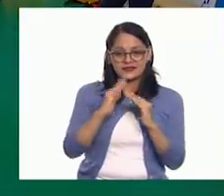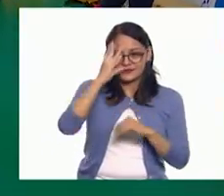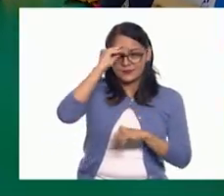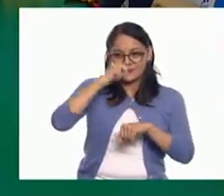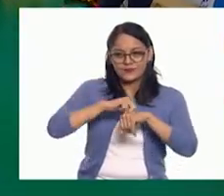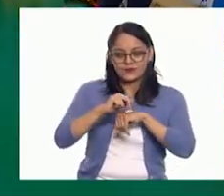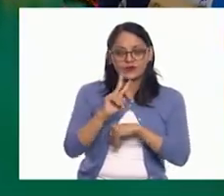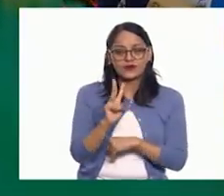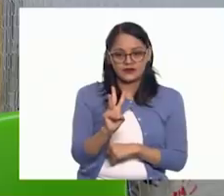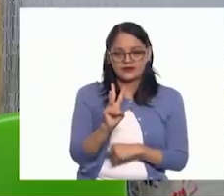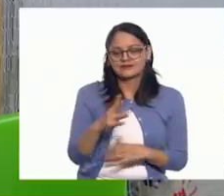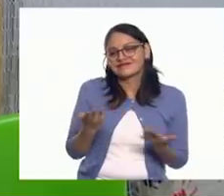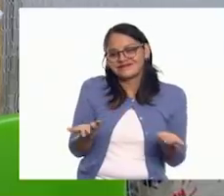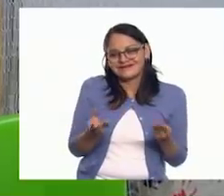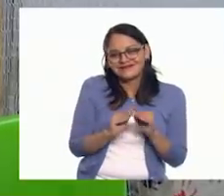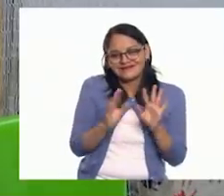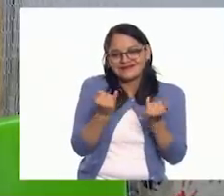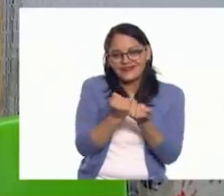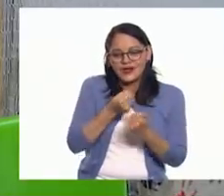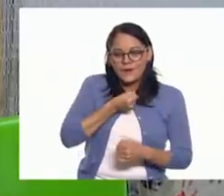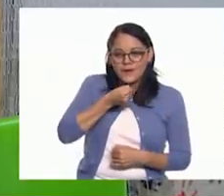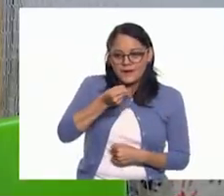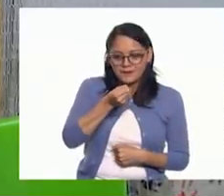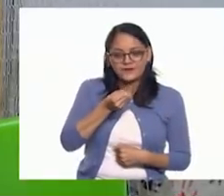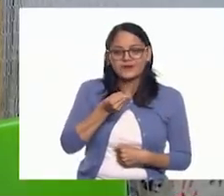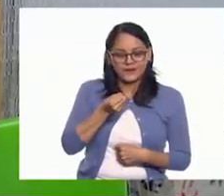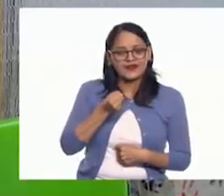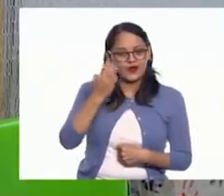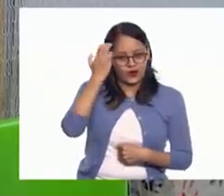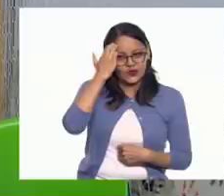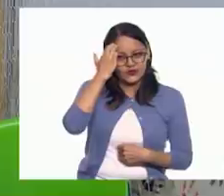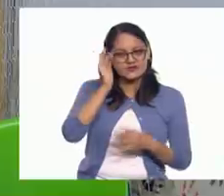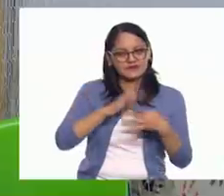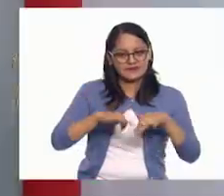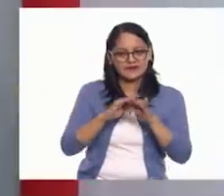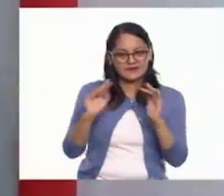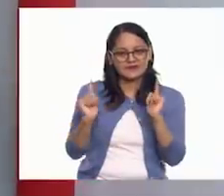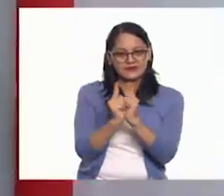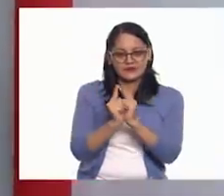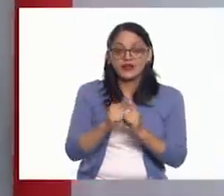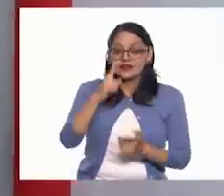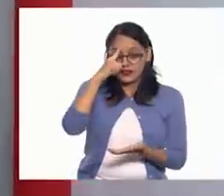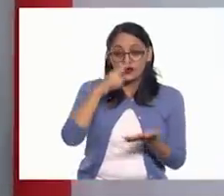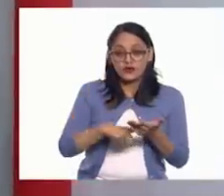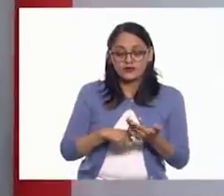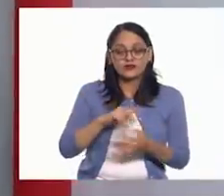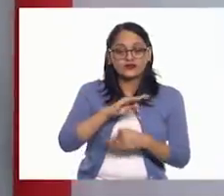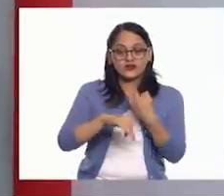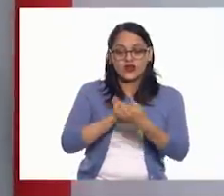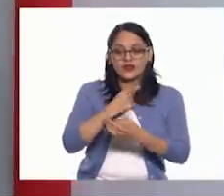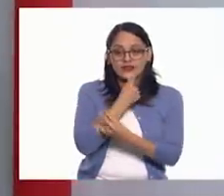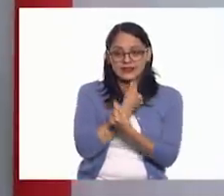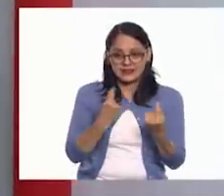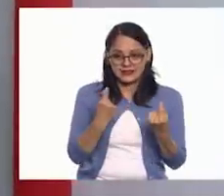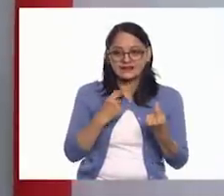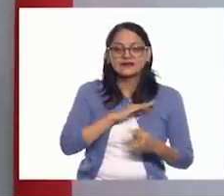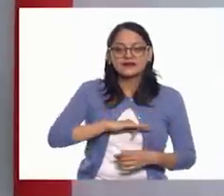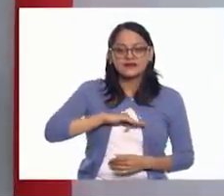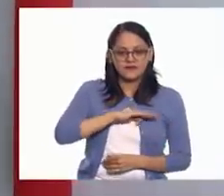Este podcast no se podía quedar sin haberlos conocido a ustedes. Yo creo que las niñas y niños están muy felices